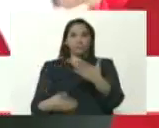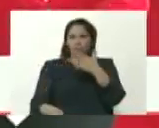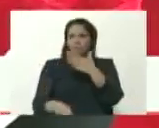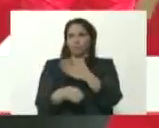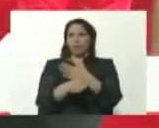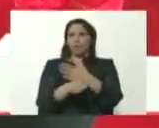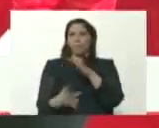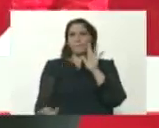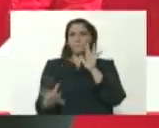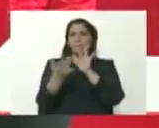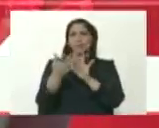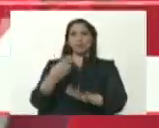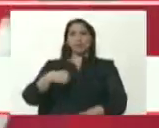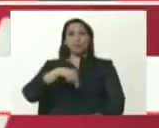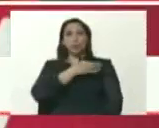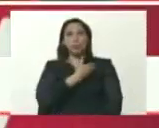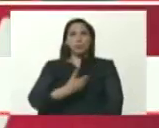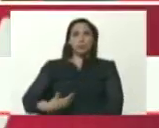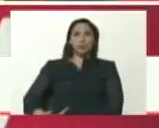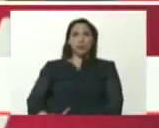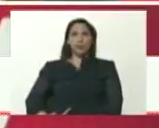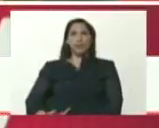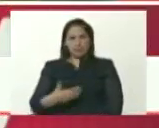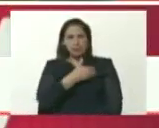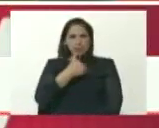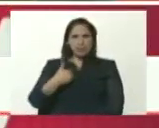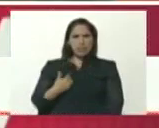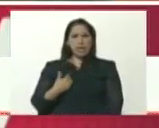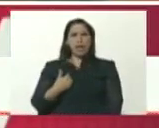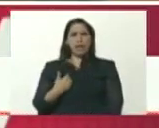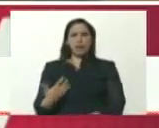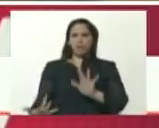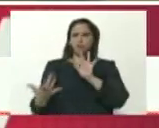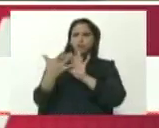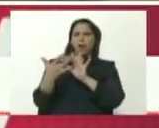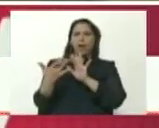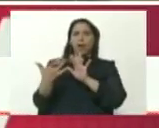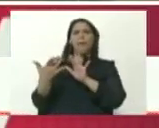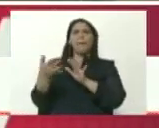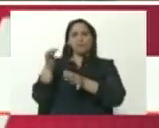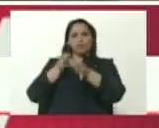pase a nuestro presidente, que él nos quiere hablar, es interactuar. Vamos